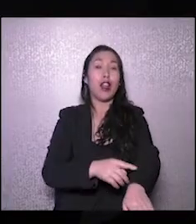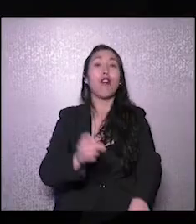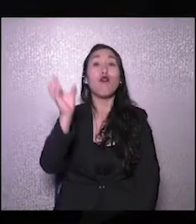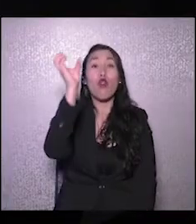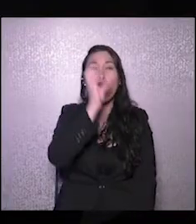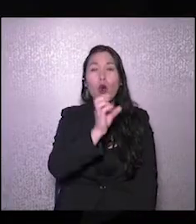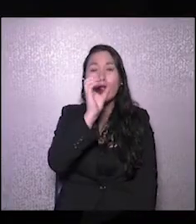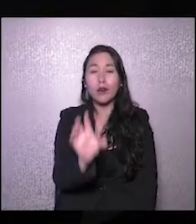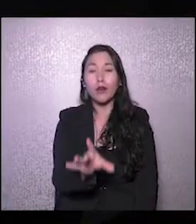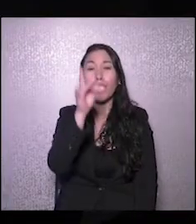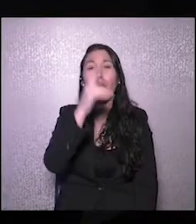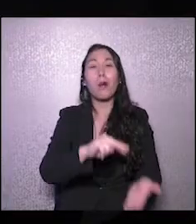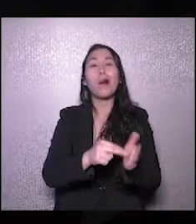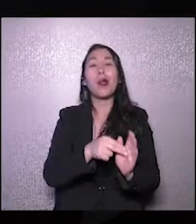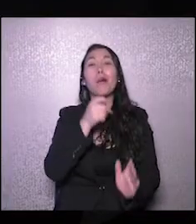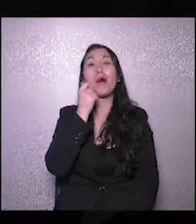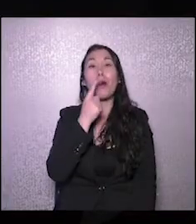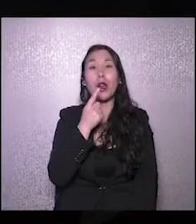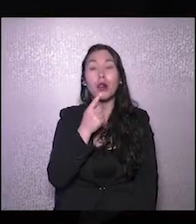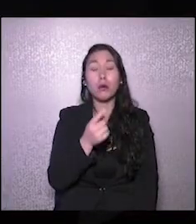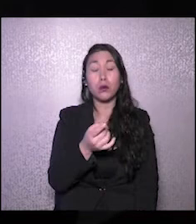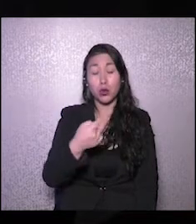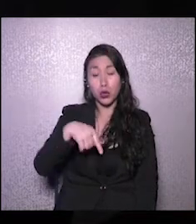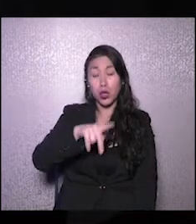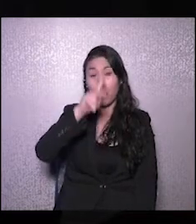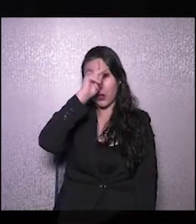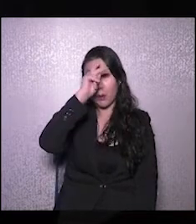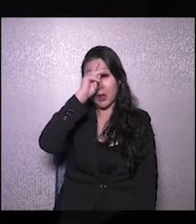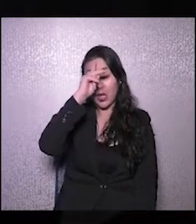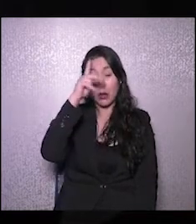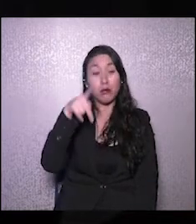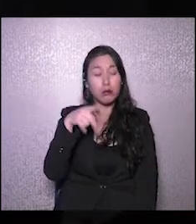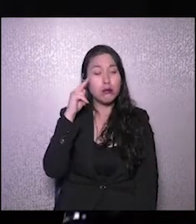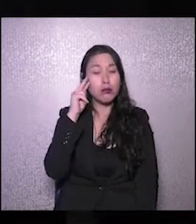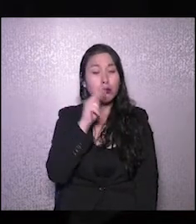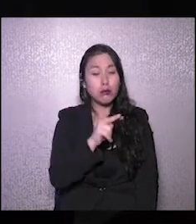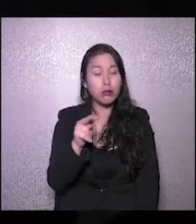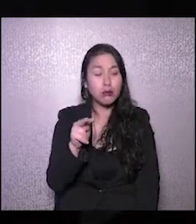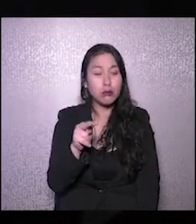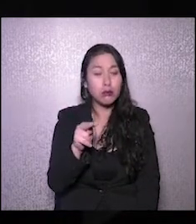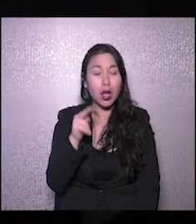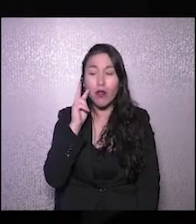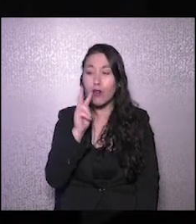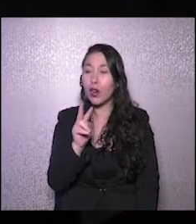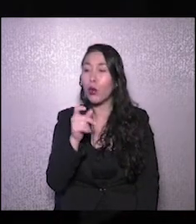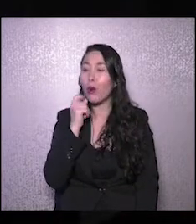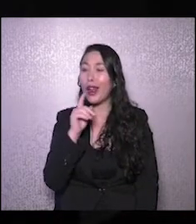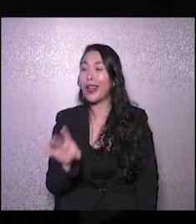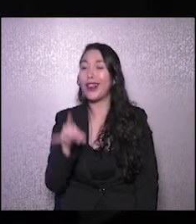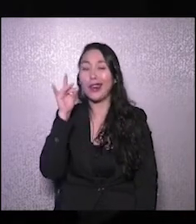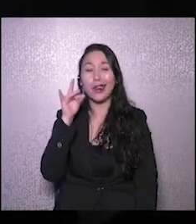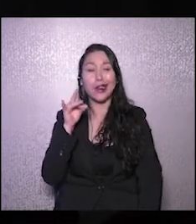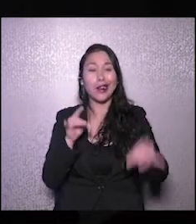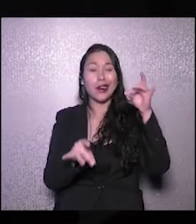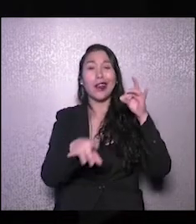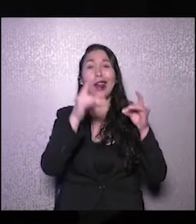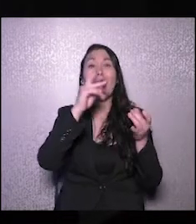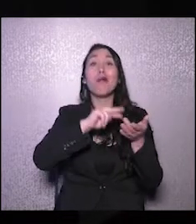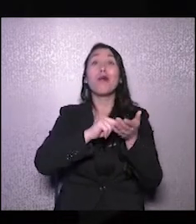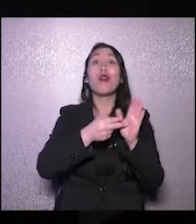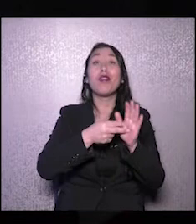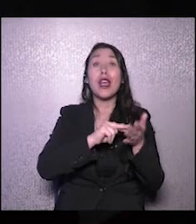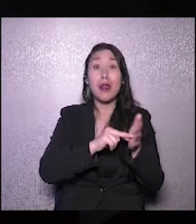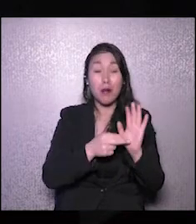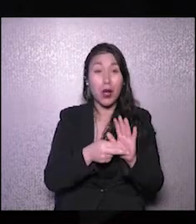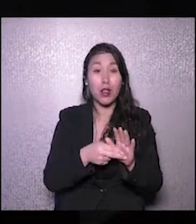problema. Nosotros, al estar trabajando en la clínica, no solo somos capaces de levantar los problemas de nuestros colegas, sino que somos capaces de identificar problemas donde